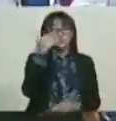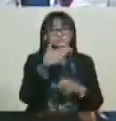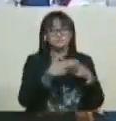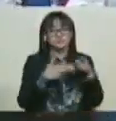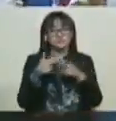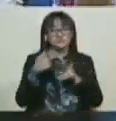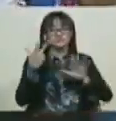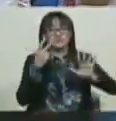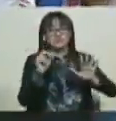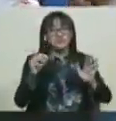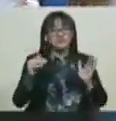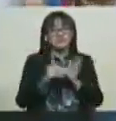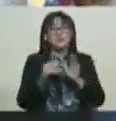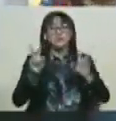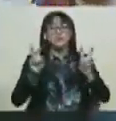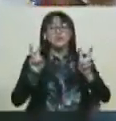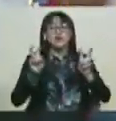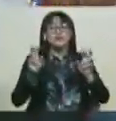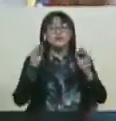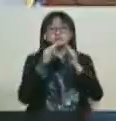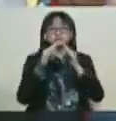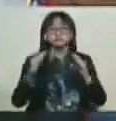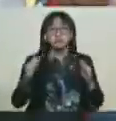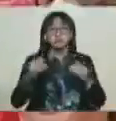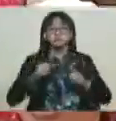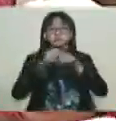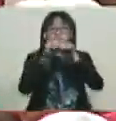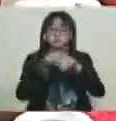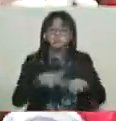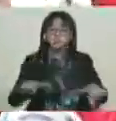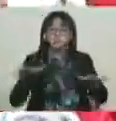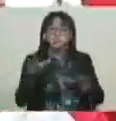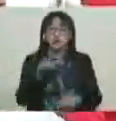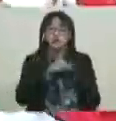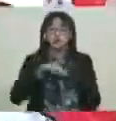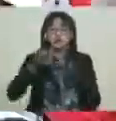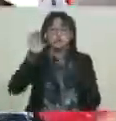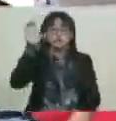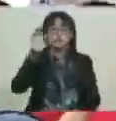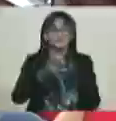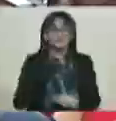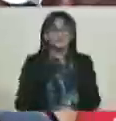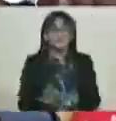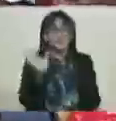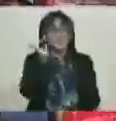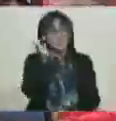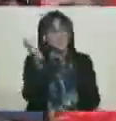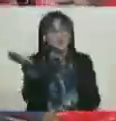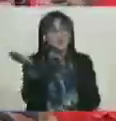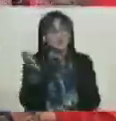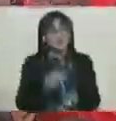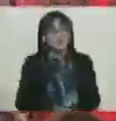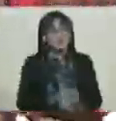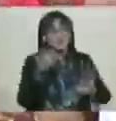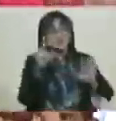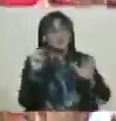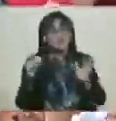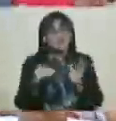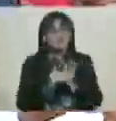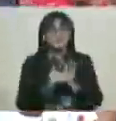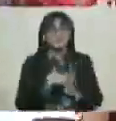60.000 nuevas viviendas para ser distribuidas en el carné de la patria mujer 70